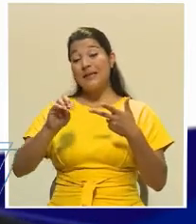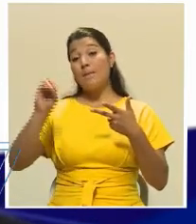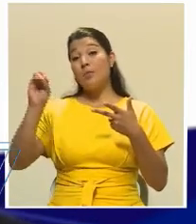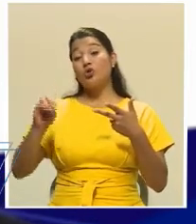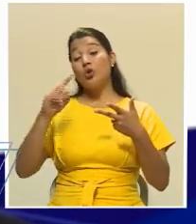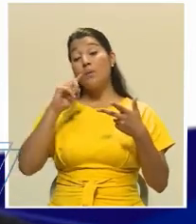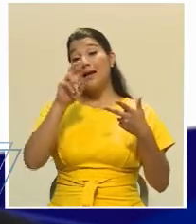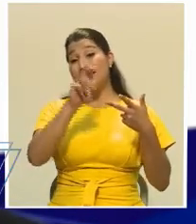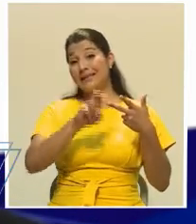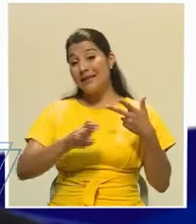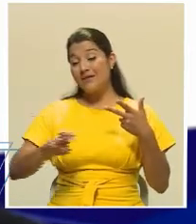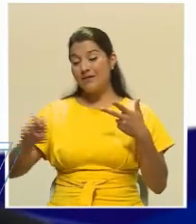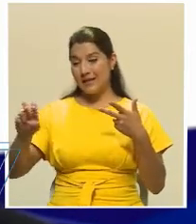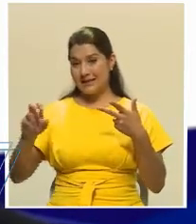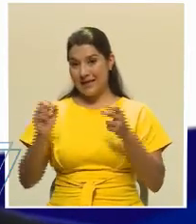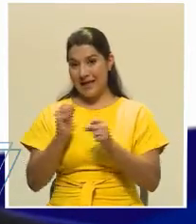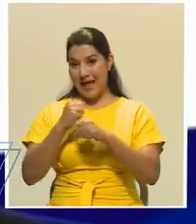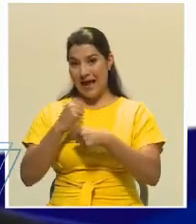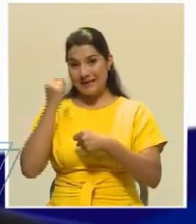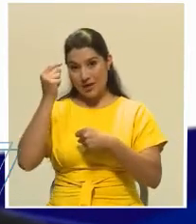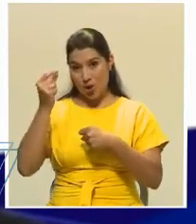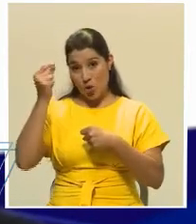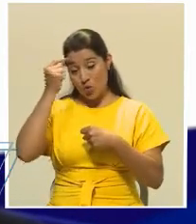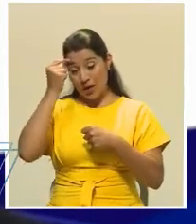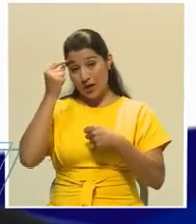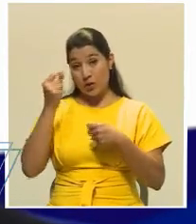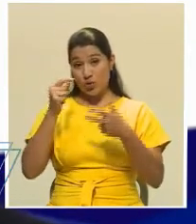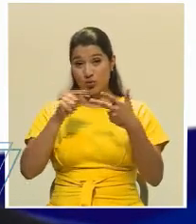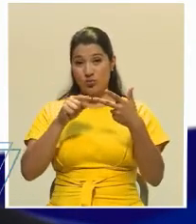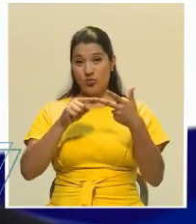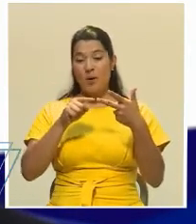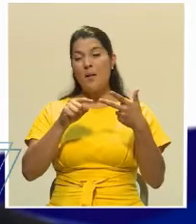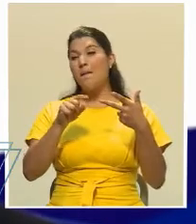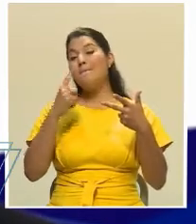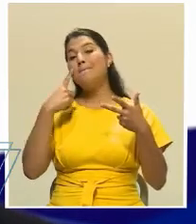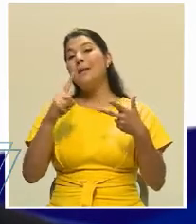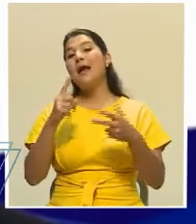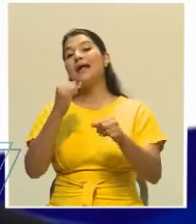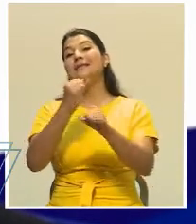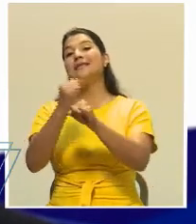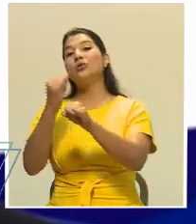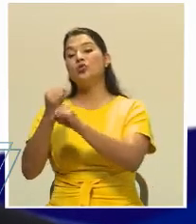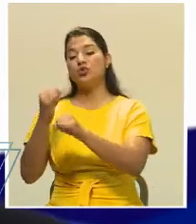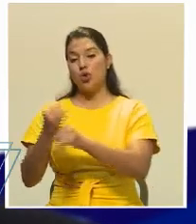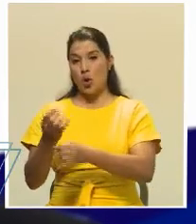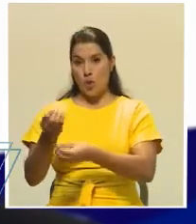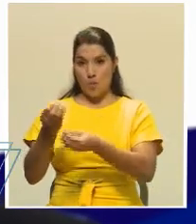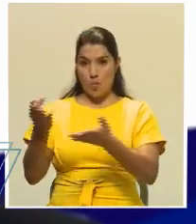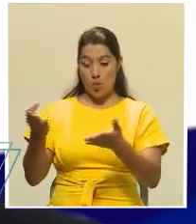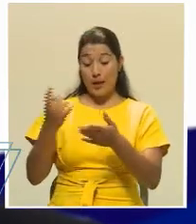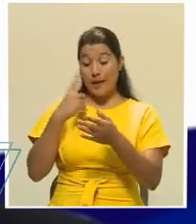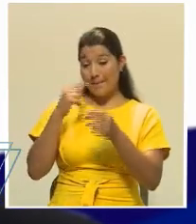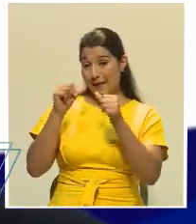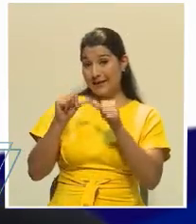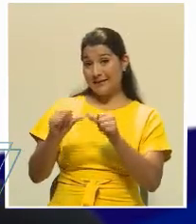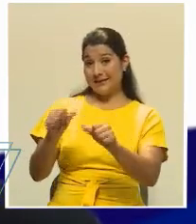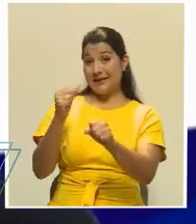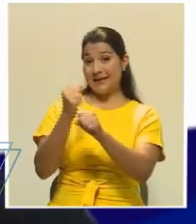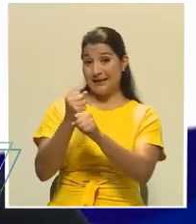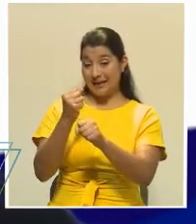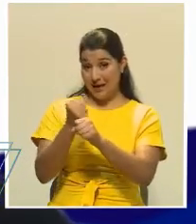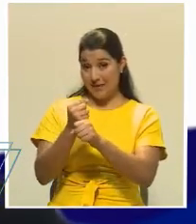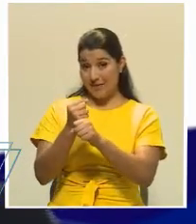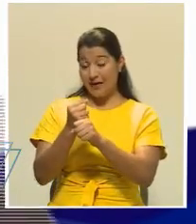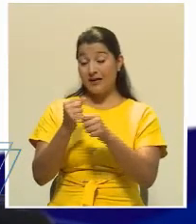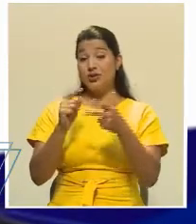que tiene que hacerle el gobierno a otras instituciones públicas para cubrir gastos operativos, porque aquí estoy hablando solamente de